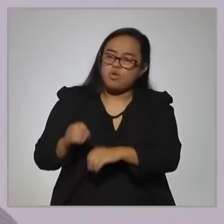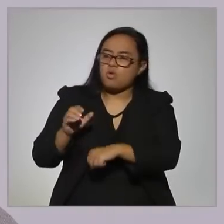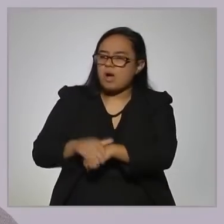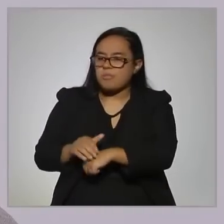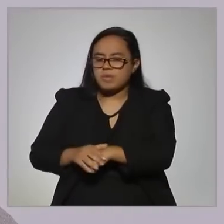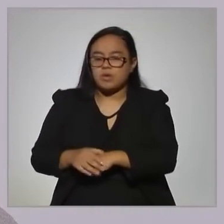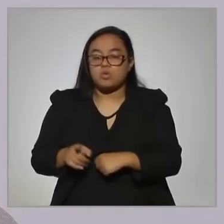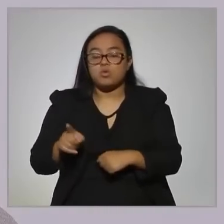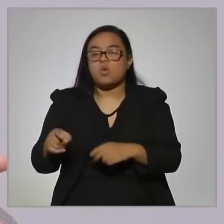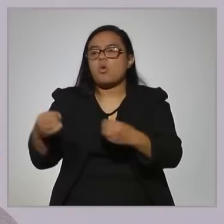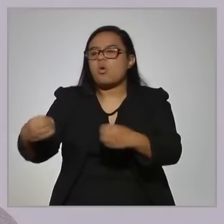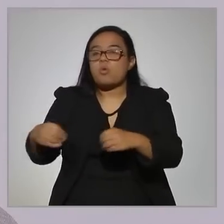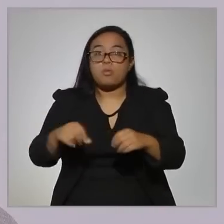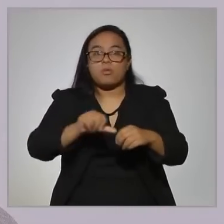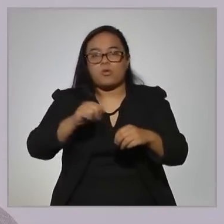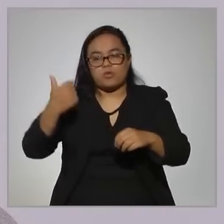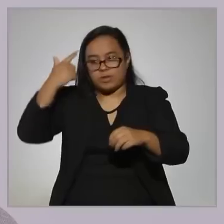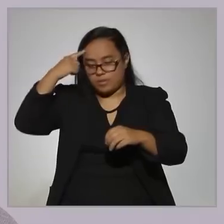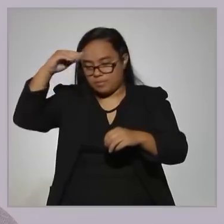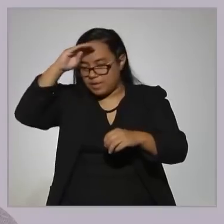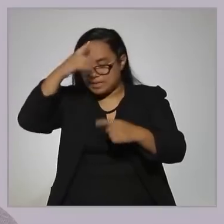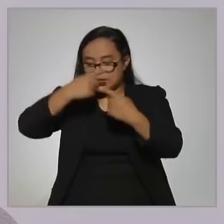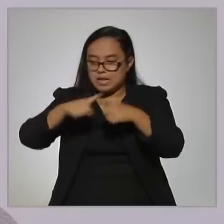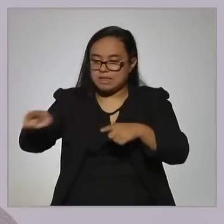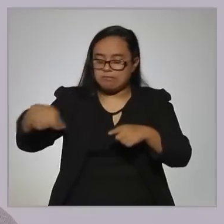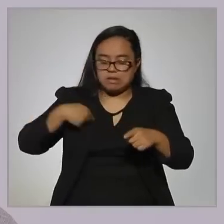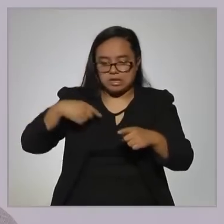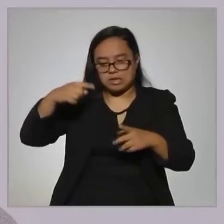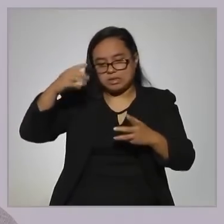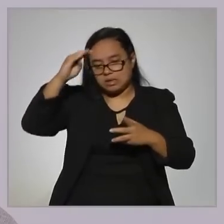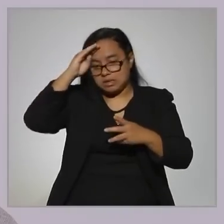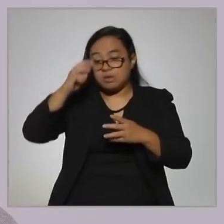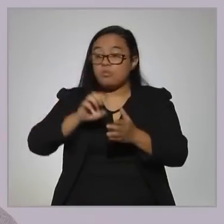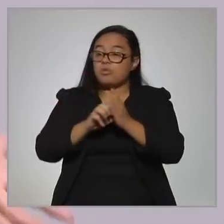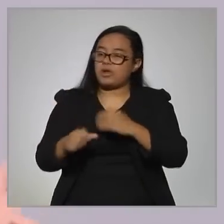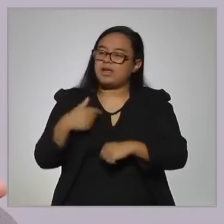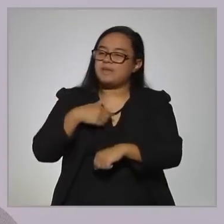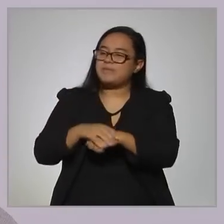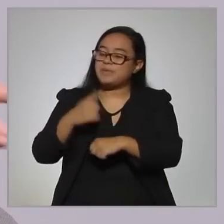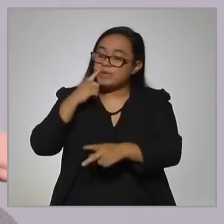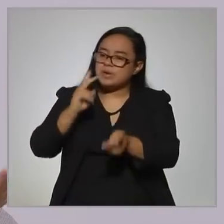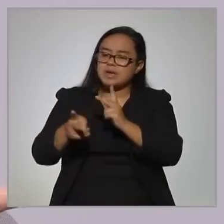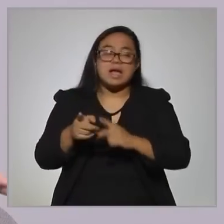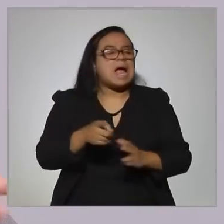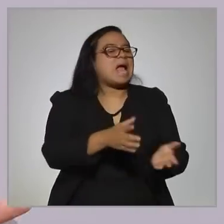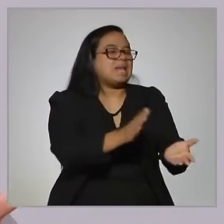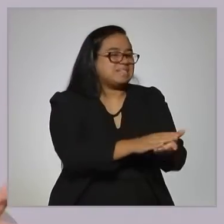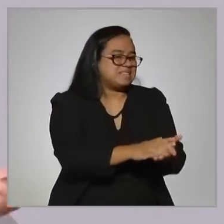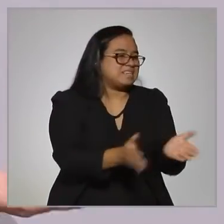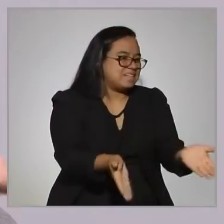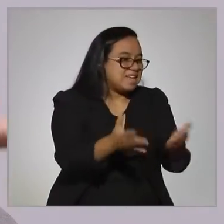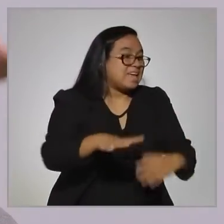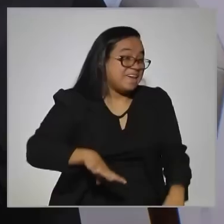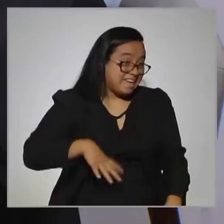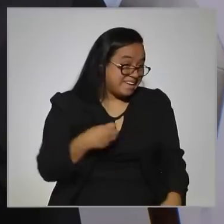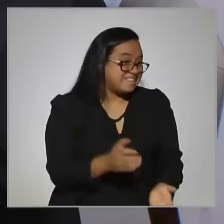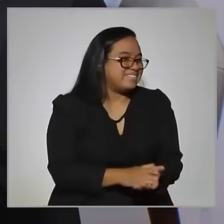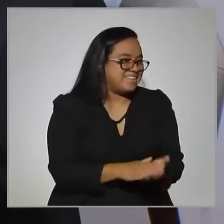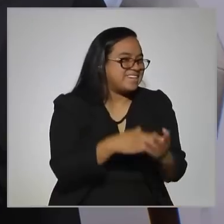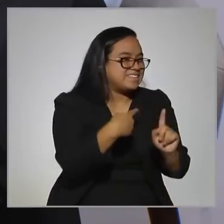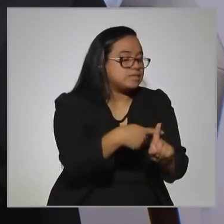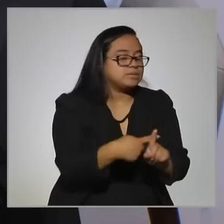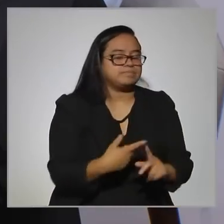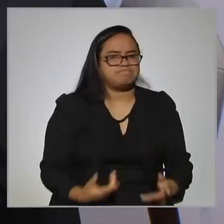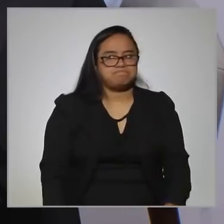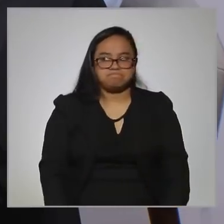está ahora sí que en otra onda totalmente distinta a la tuya, platicarle a tus cuates y que te digan échale ganas y te quedes ahí nada